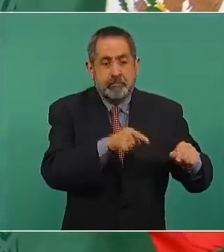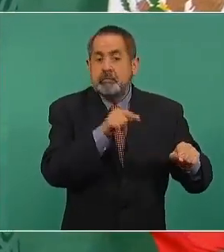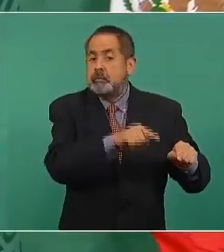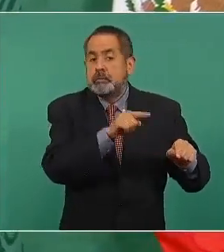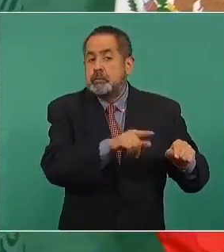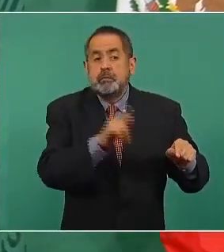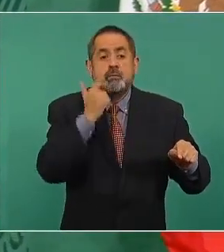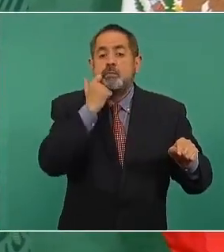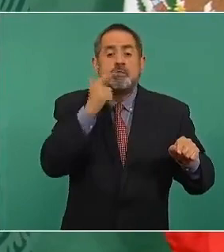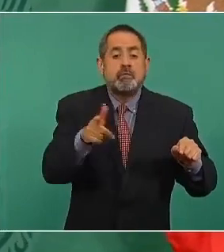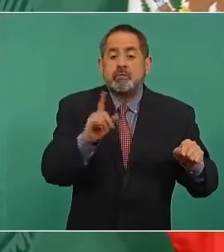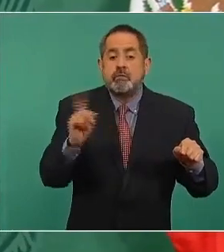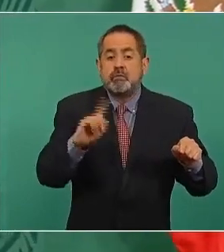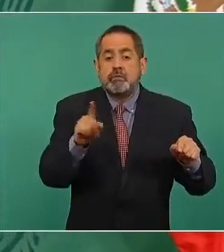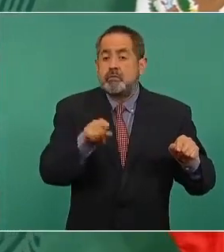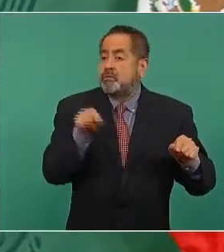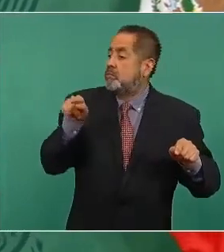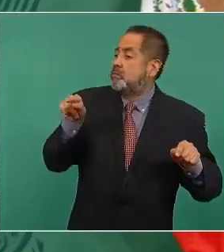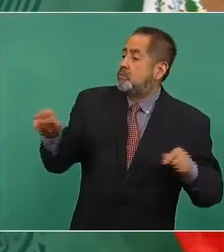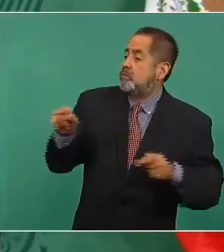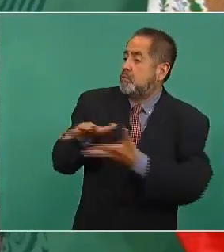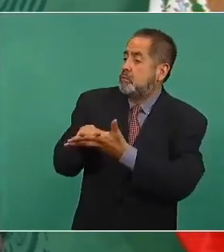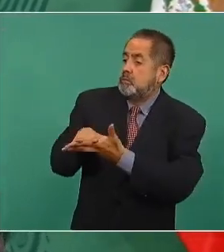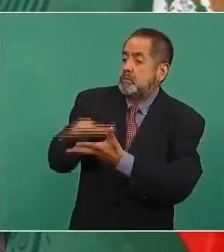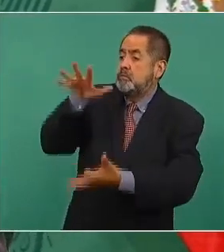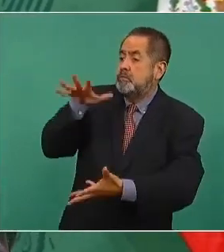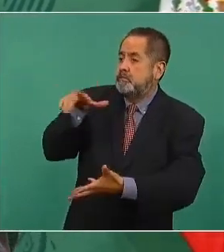que se tuviese mayoría